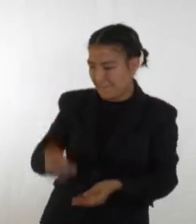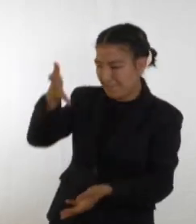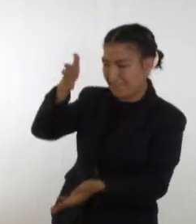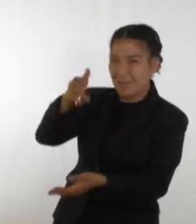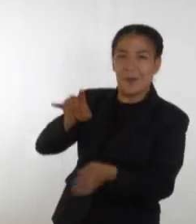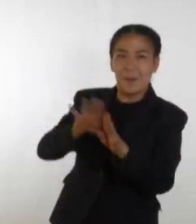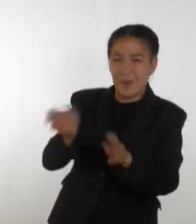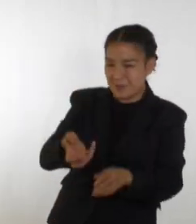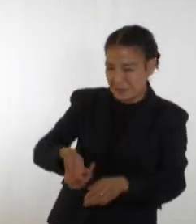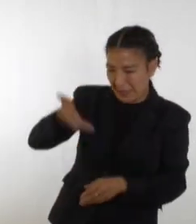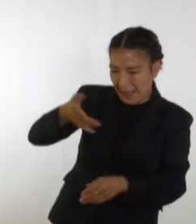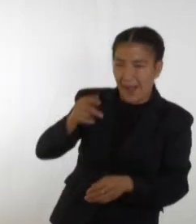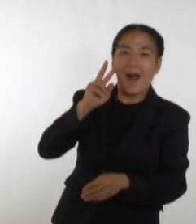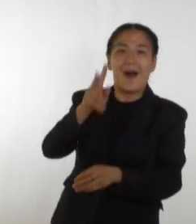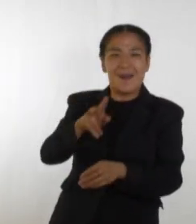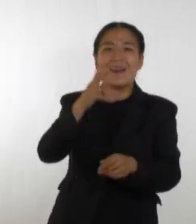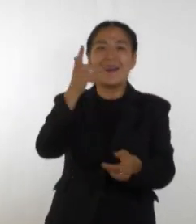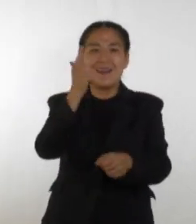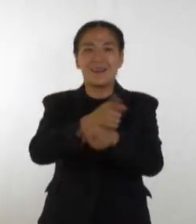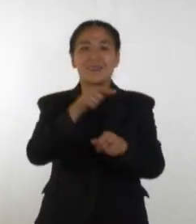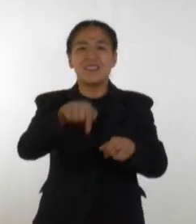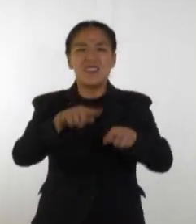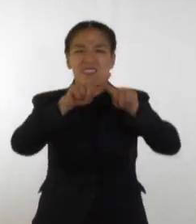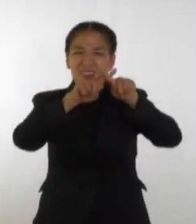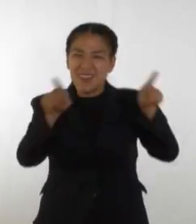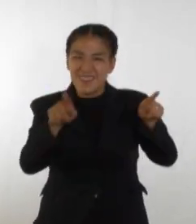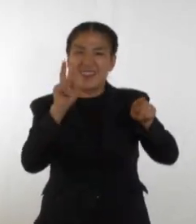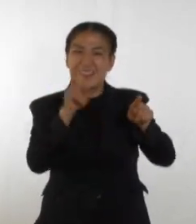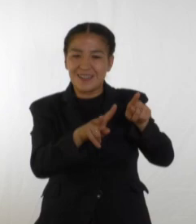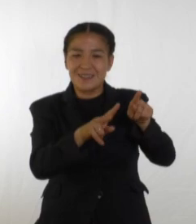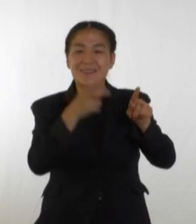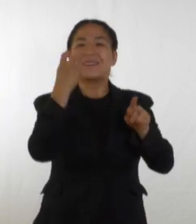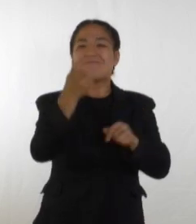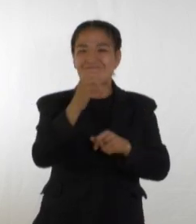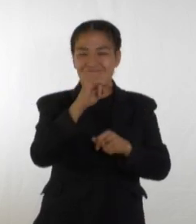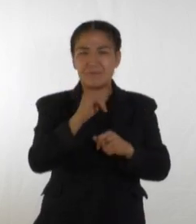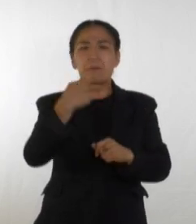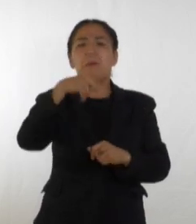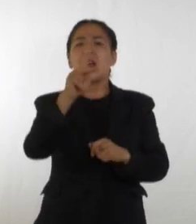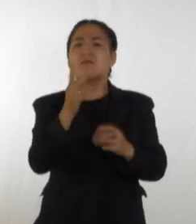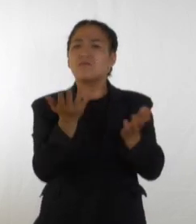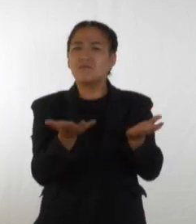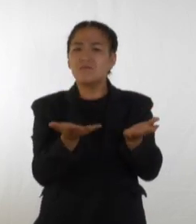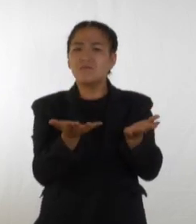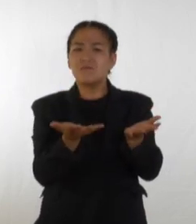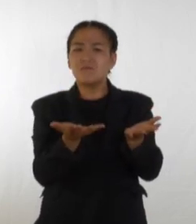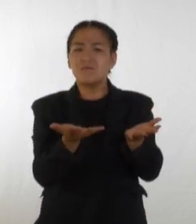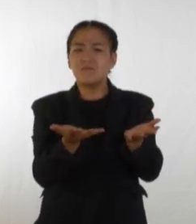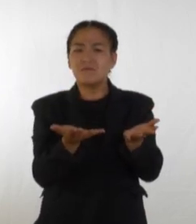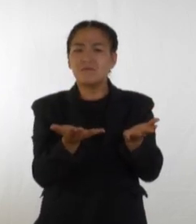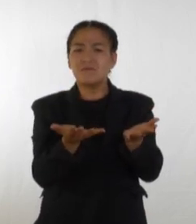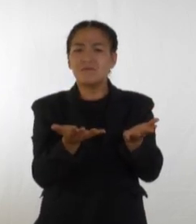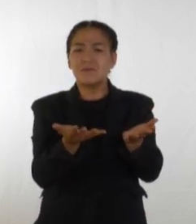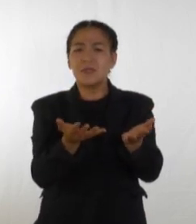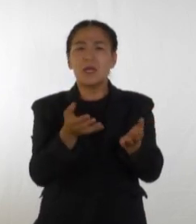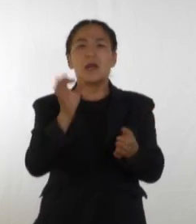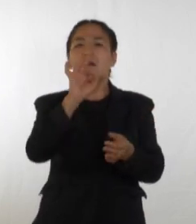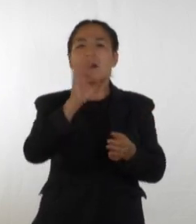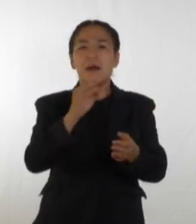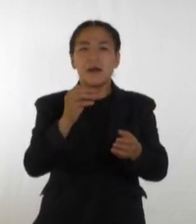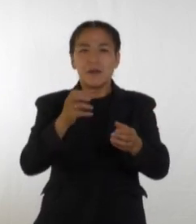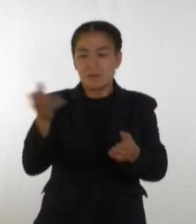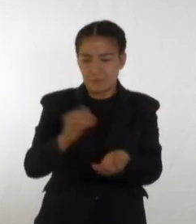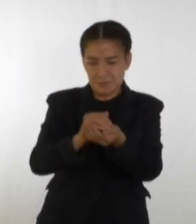las tiradas, inmediatamente nos vamos a dar cuenta de que hay una anomalía. Elemental, pero ¿qué pasaría